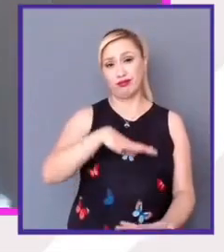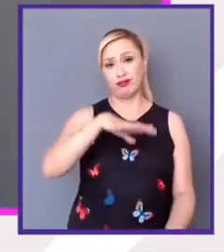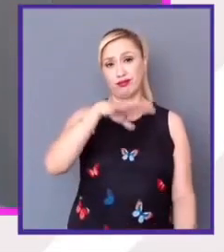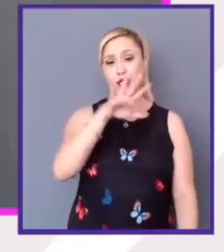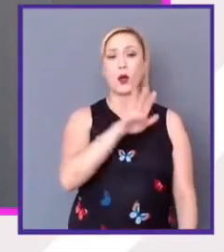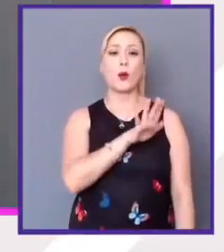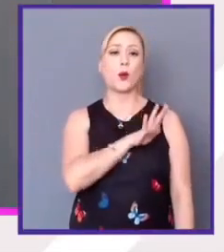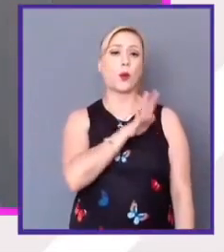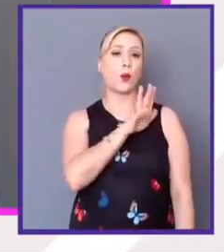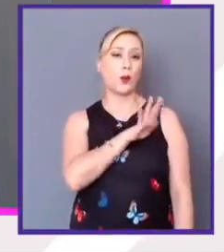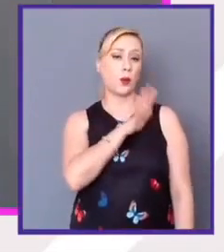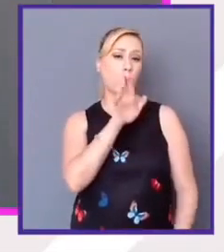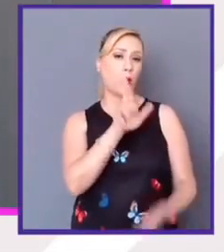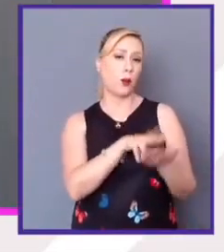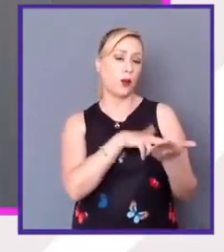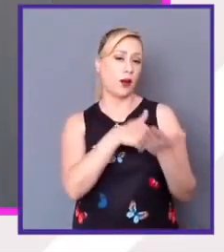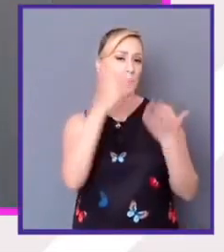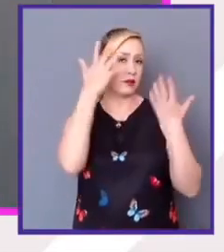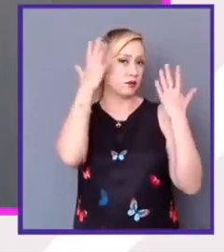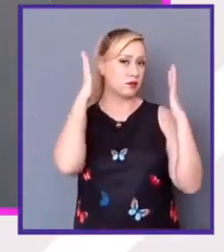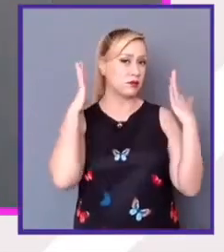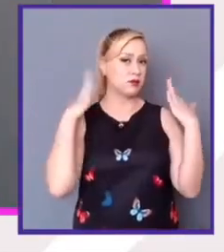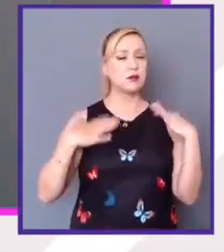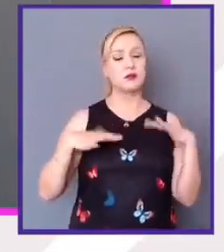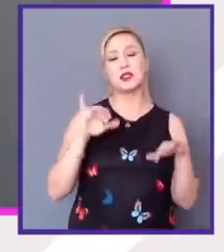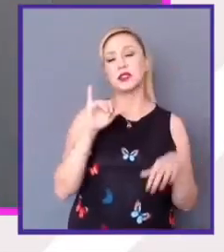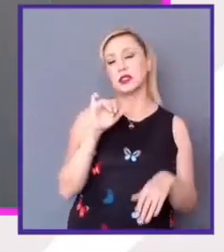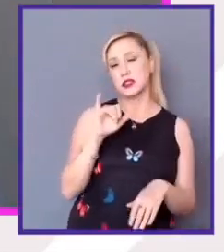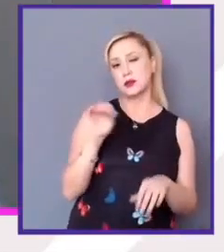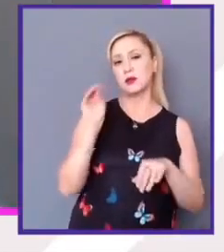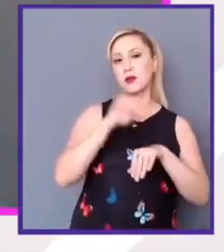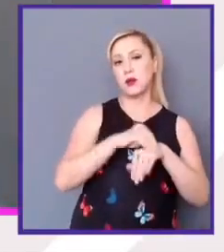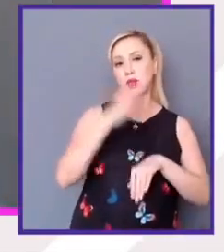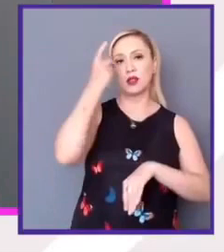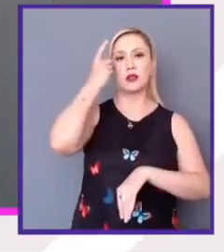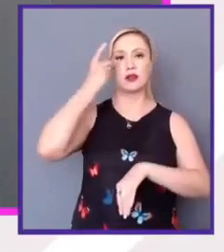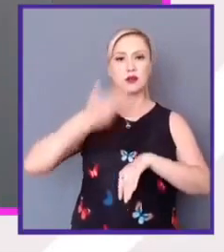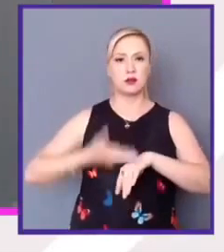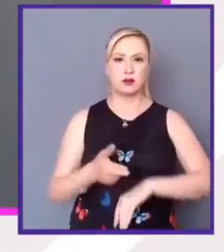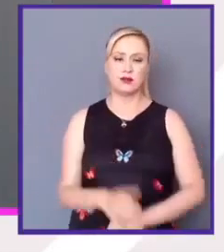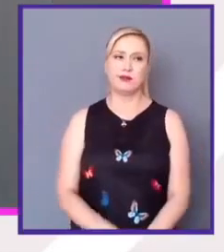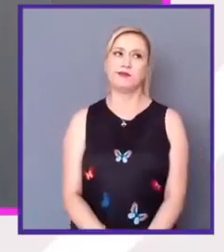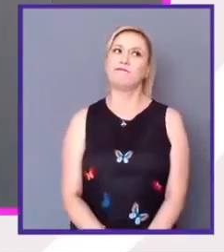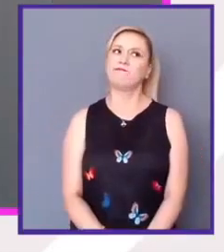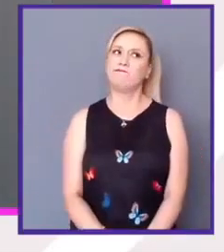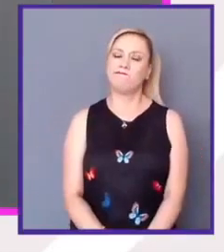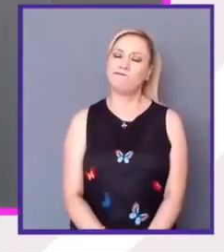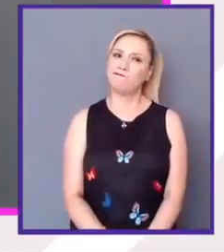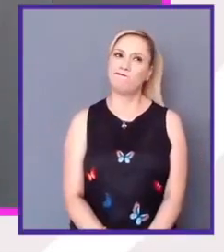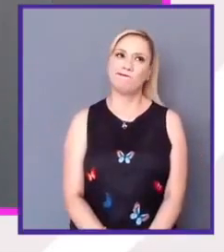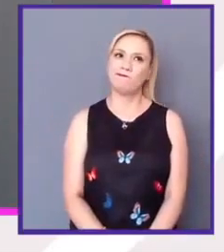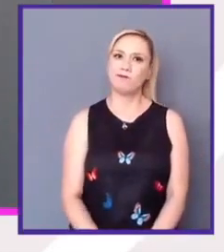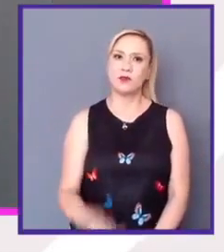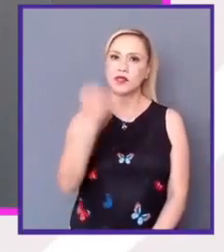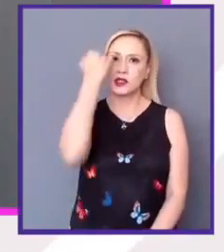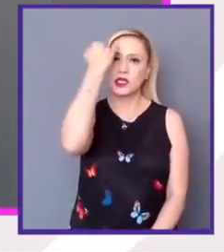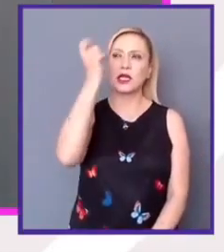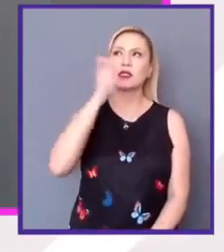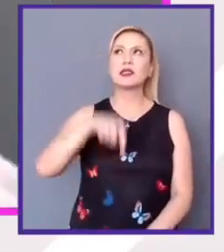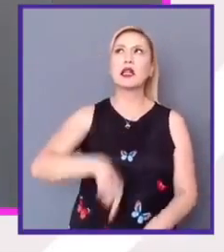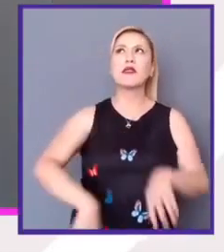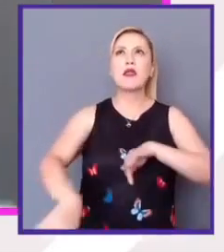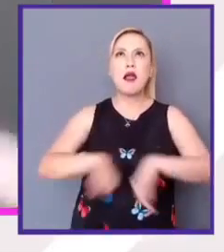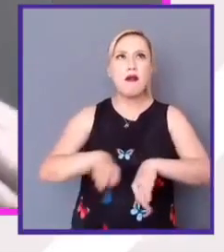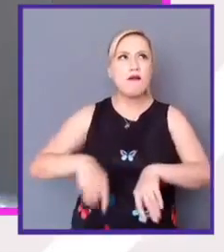muy visible. Y no solo eso, la idea de lo que es un espacio laboral y la idea de lo que es